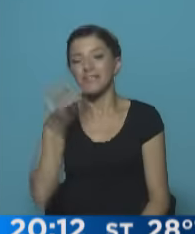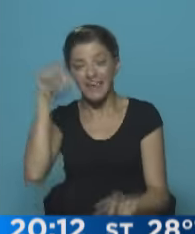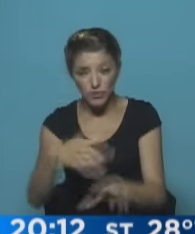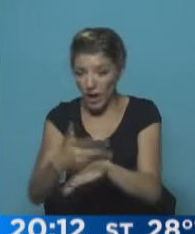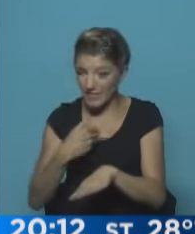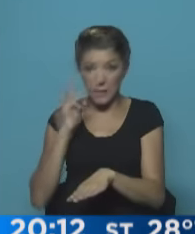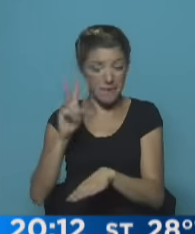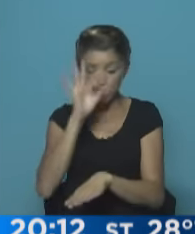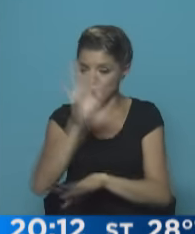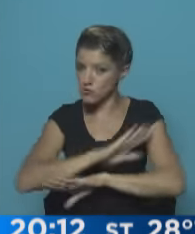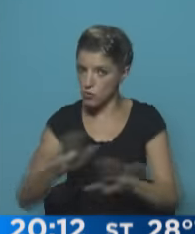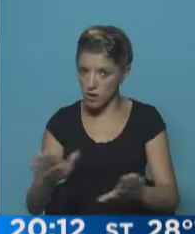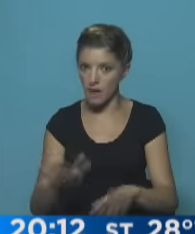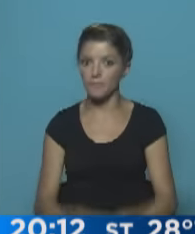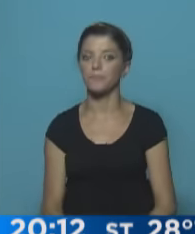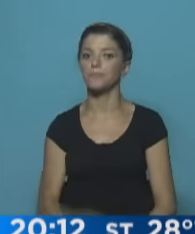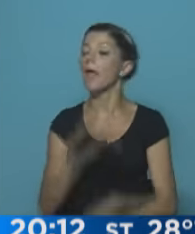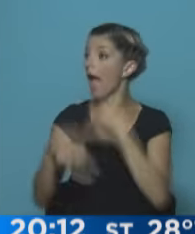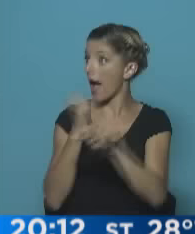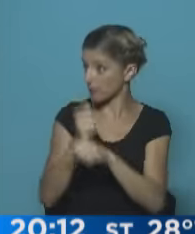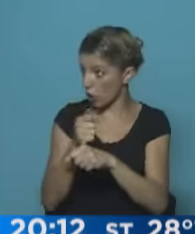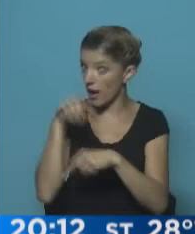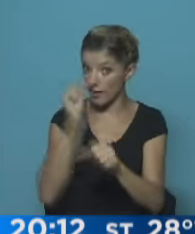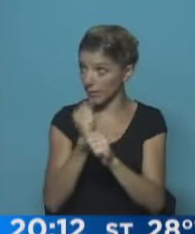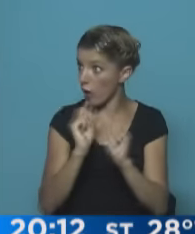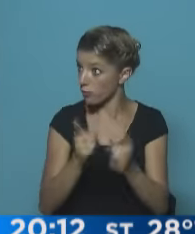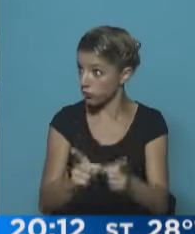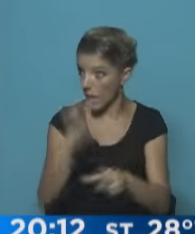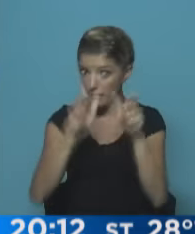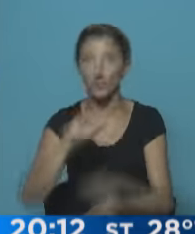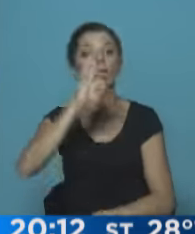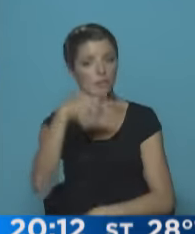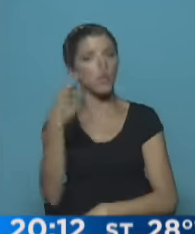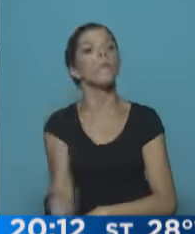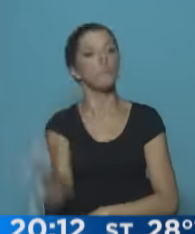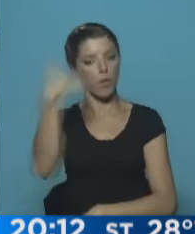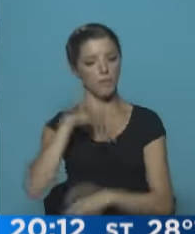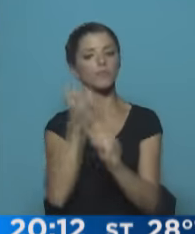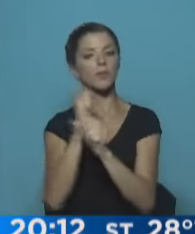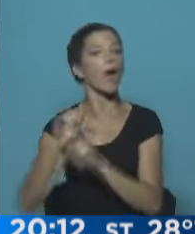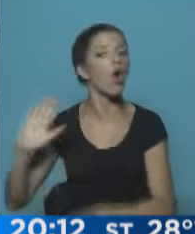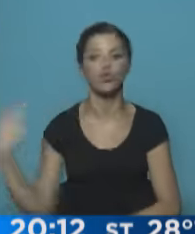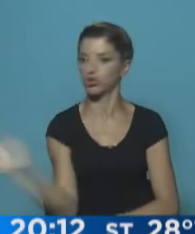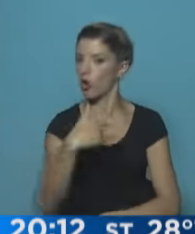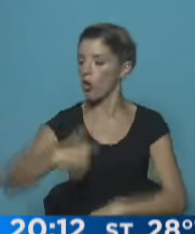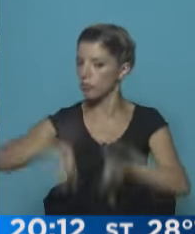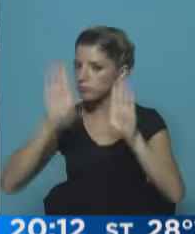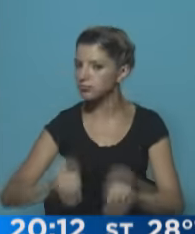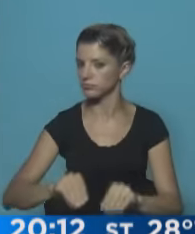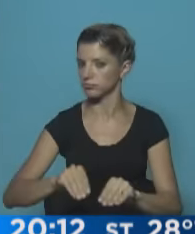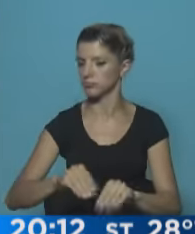visto hasta el momento se preservan las fuentes de trabajo siempre sí estamos reincorporados nosotros estamos absolutamente